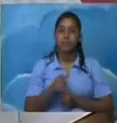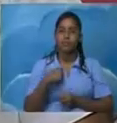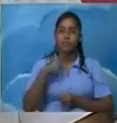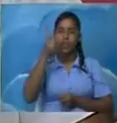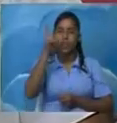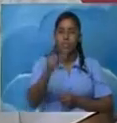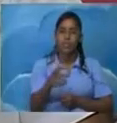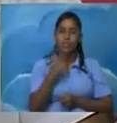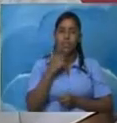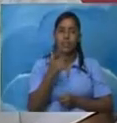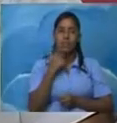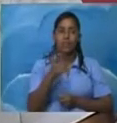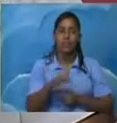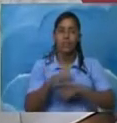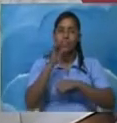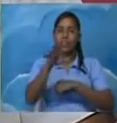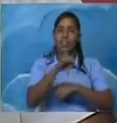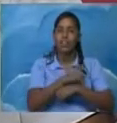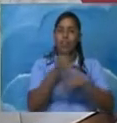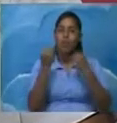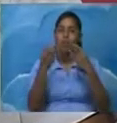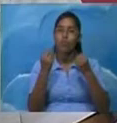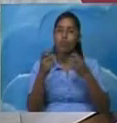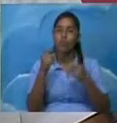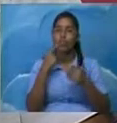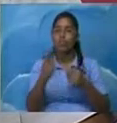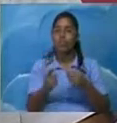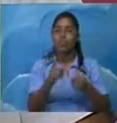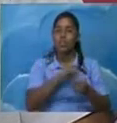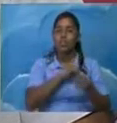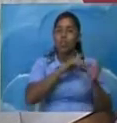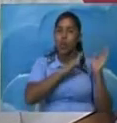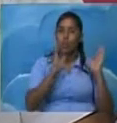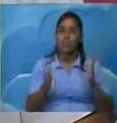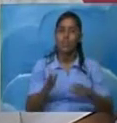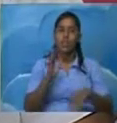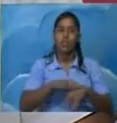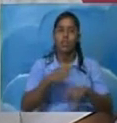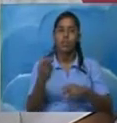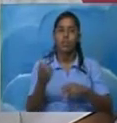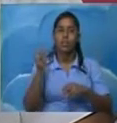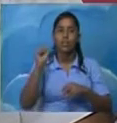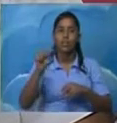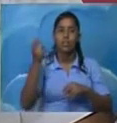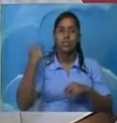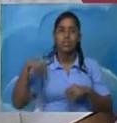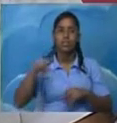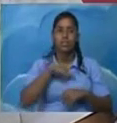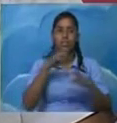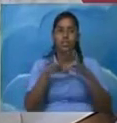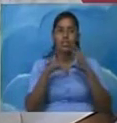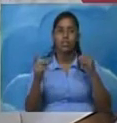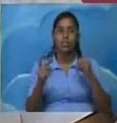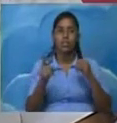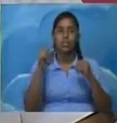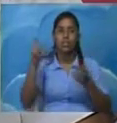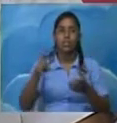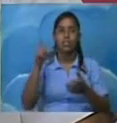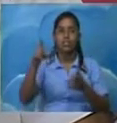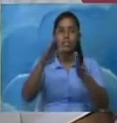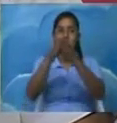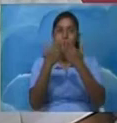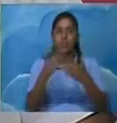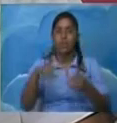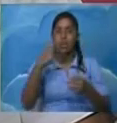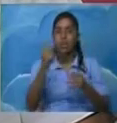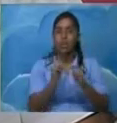sería algo que dejaría mucho que decir de los cristianos, porque si nosotros tomamos la enseñanza bíblica,